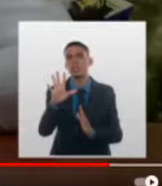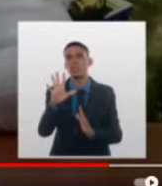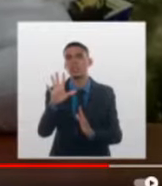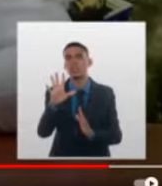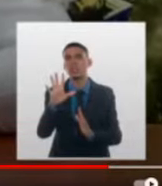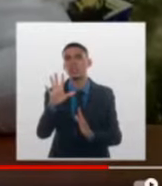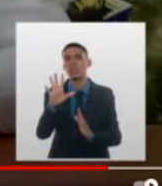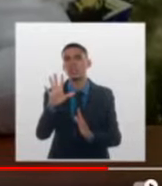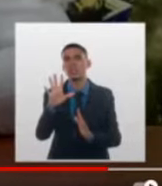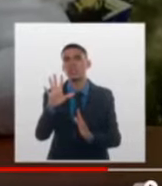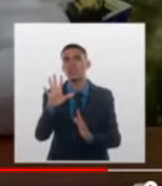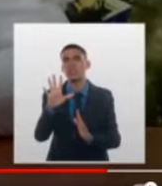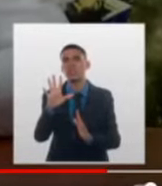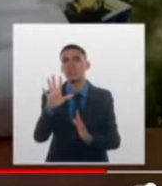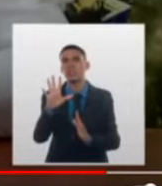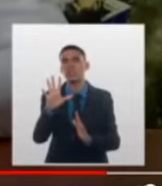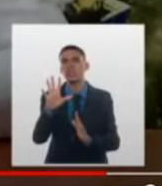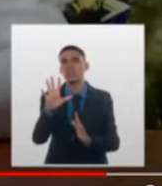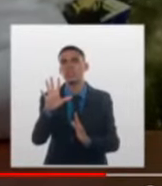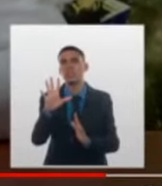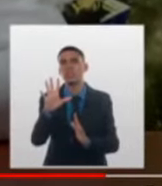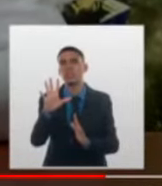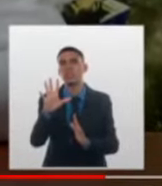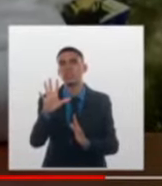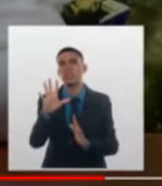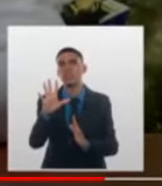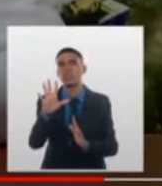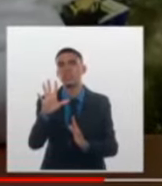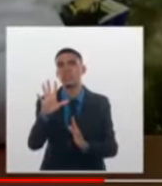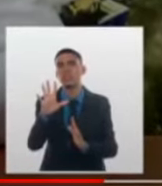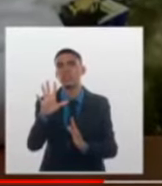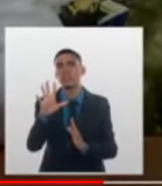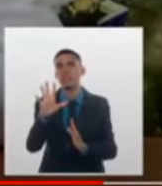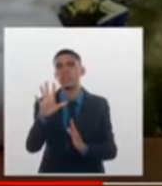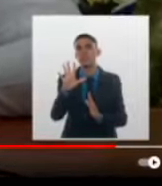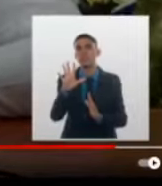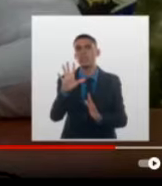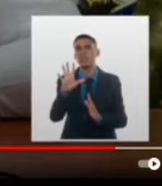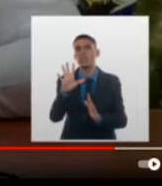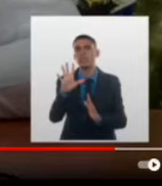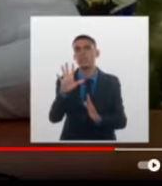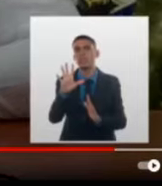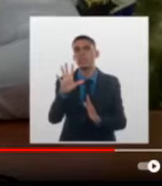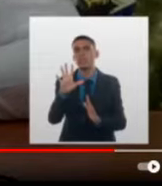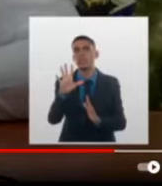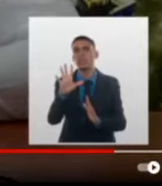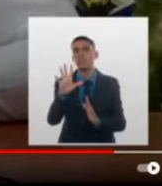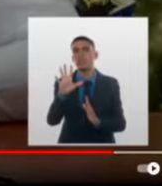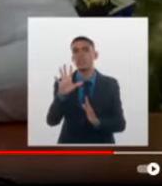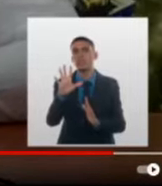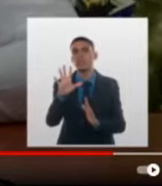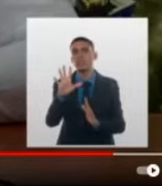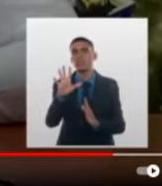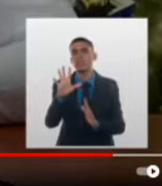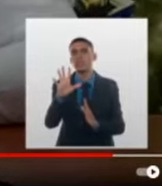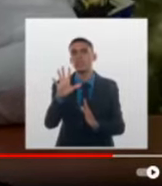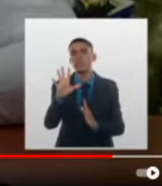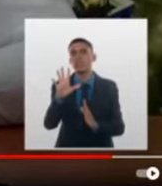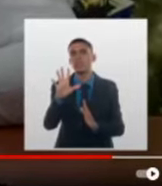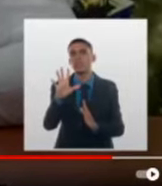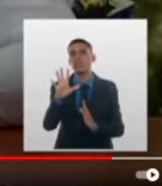Aquí yo no he visto leche en polvo. Aquí yo busqué leche en polvo porque tenía ganas de buscar leche en polvo para tomar leche en polvo. Pero jamás en la vida la leche en polvo, la